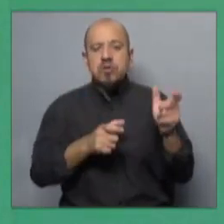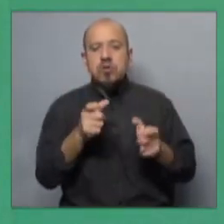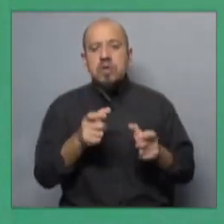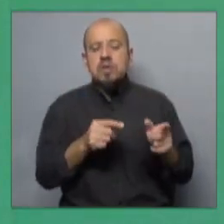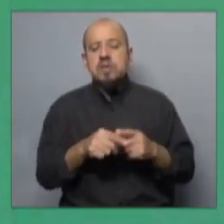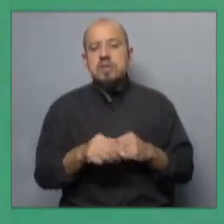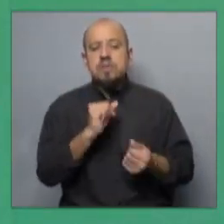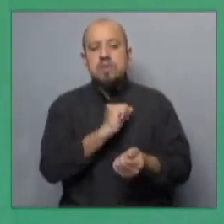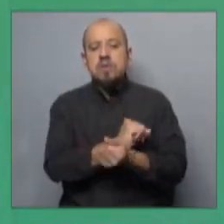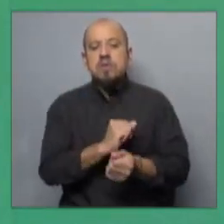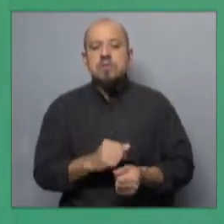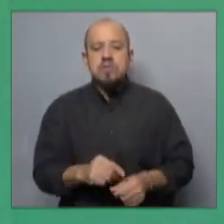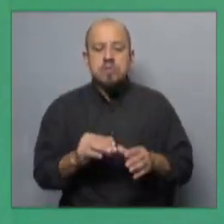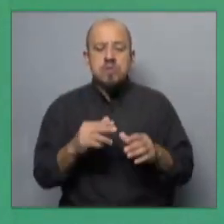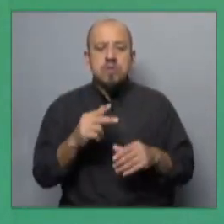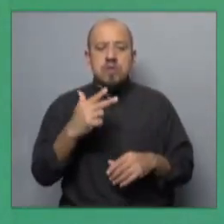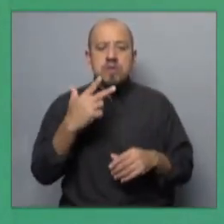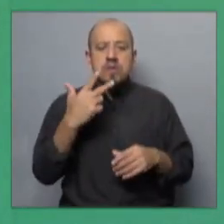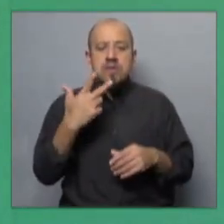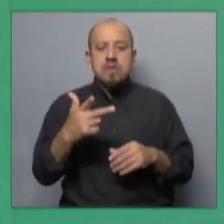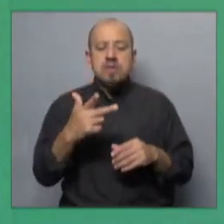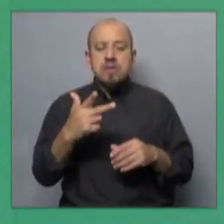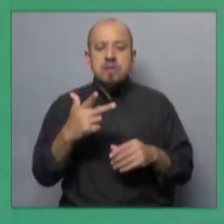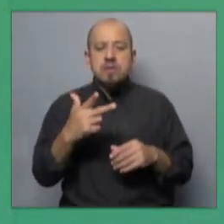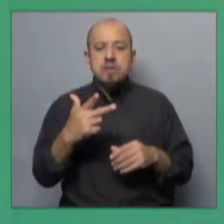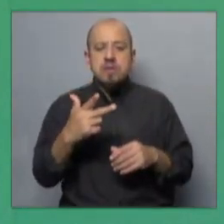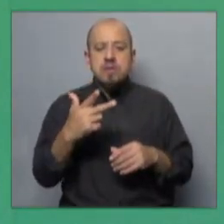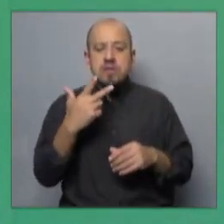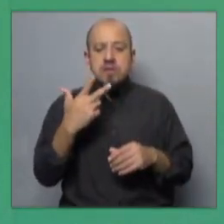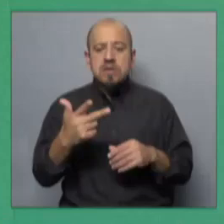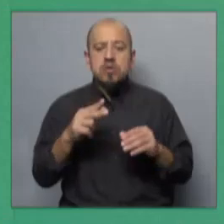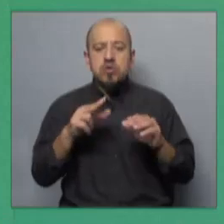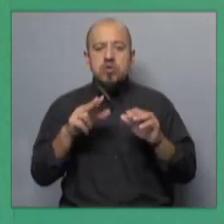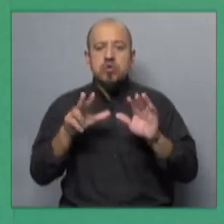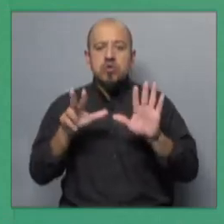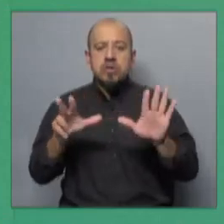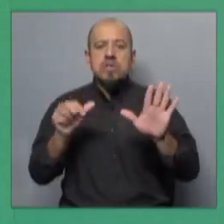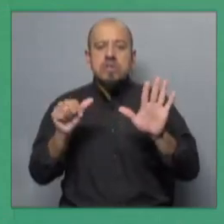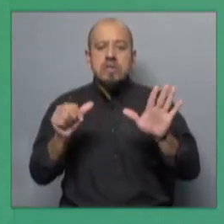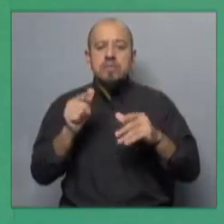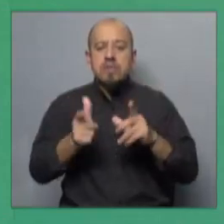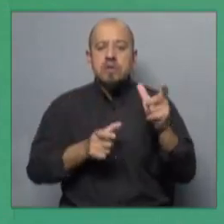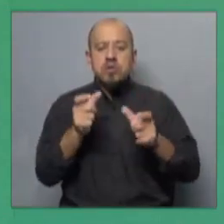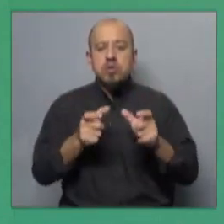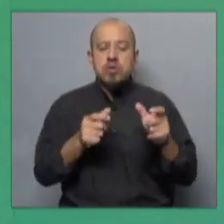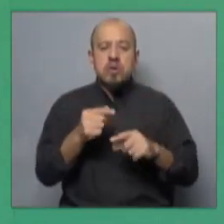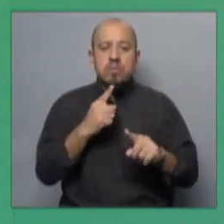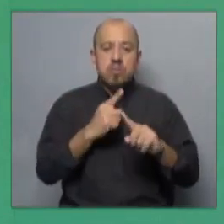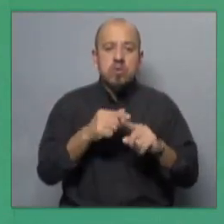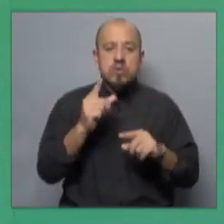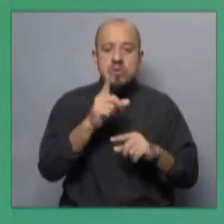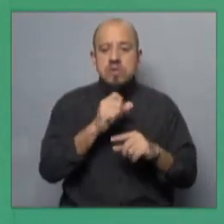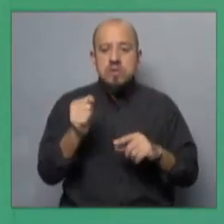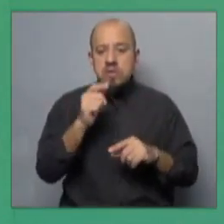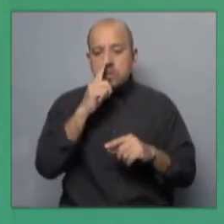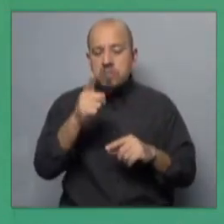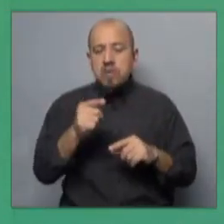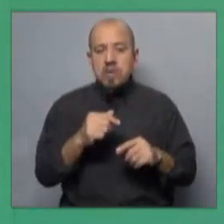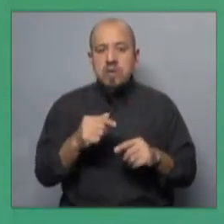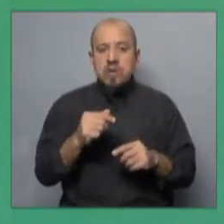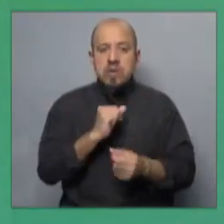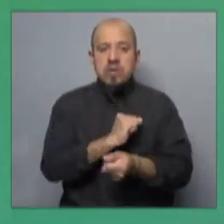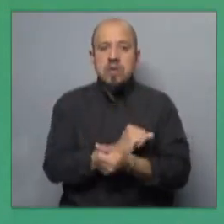libertad esto representa 360 386 personas que da libertad a cada 100.000 habitantes es una tasa de